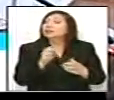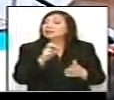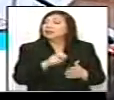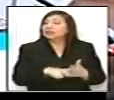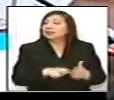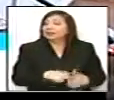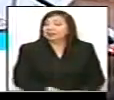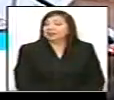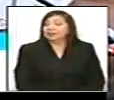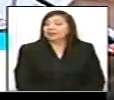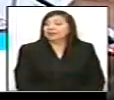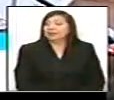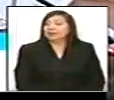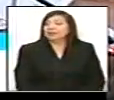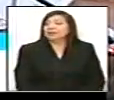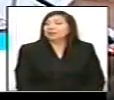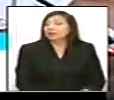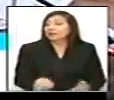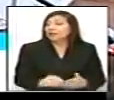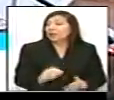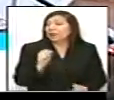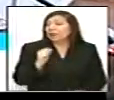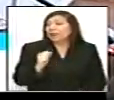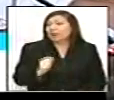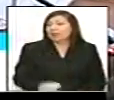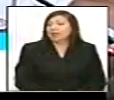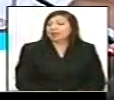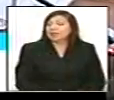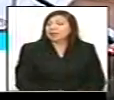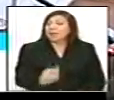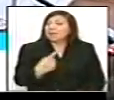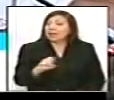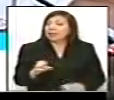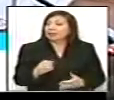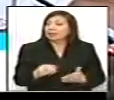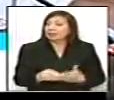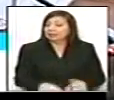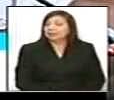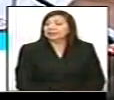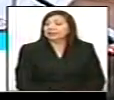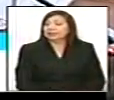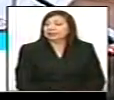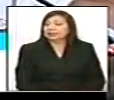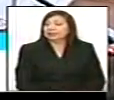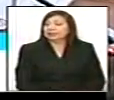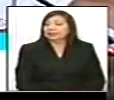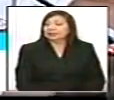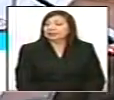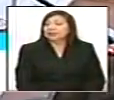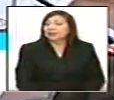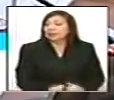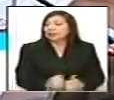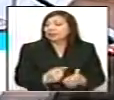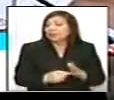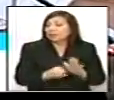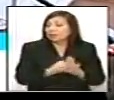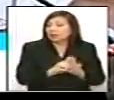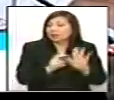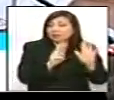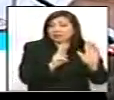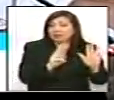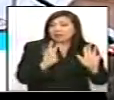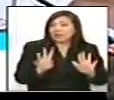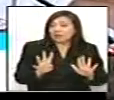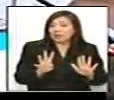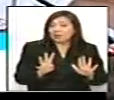minera? Constituir el derecho para ejercer la actividad minera. Y con la constitución del 79